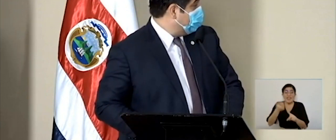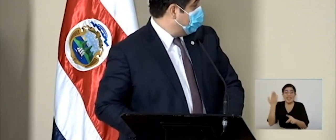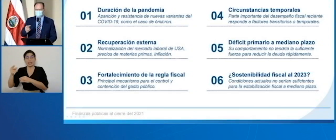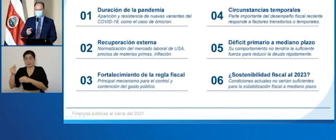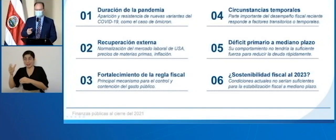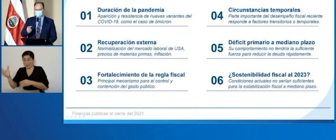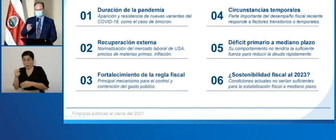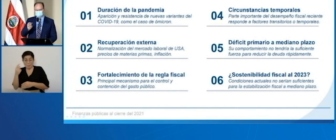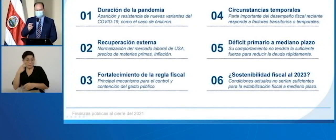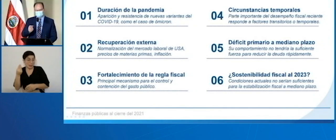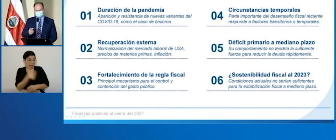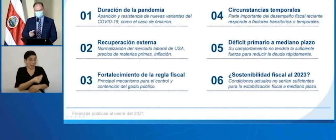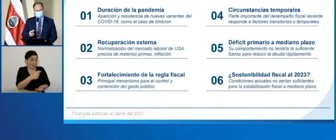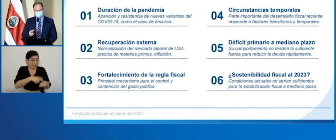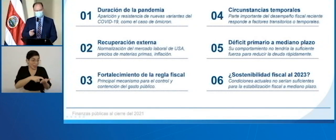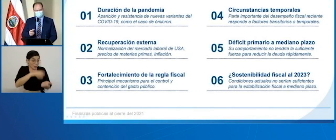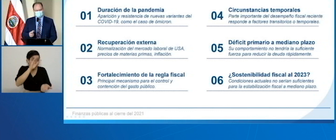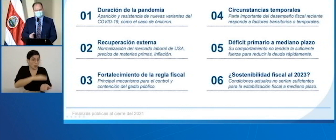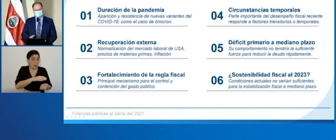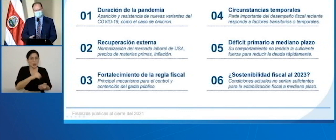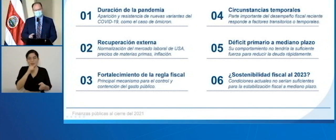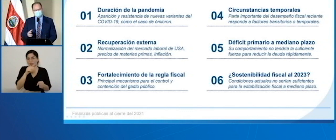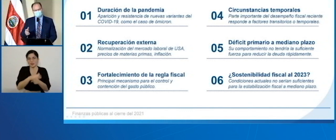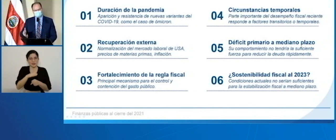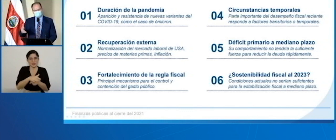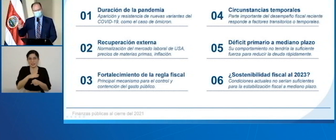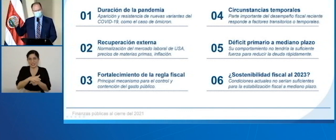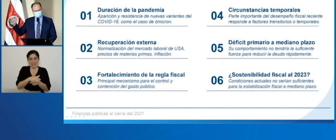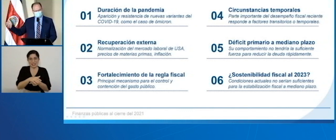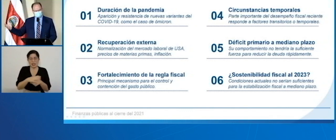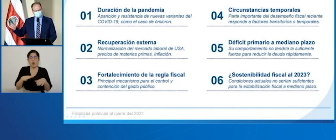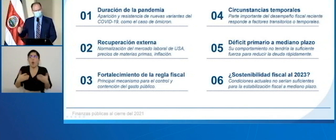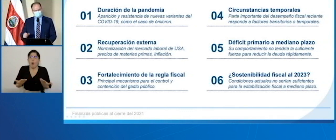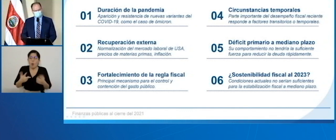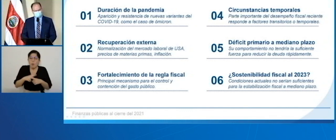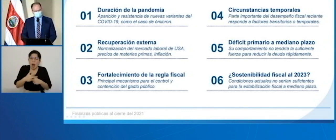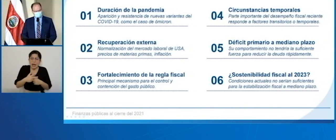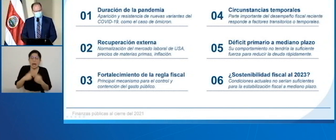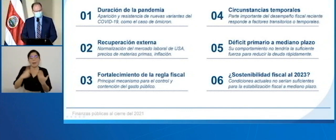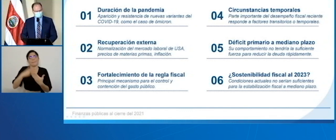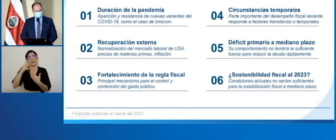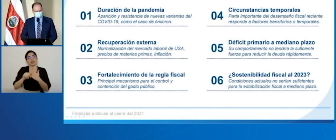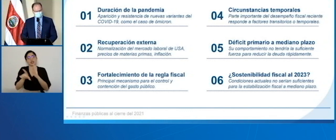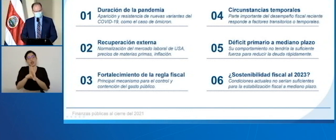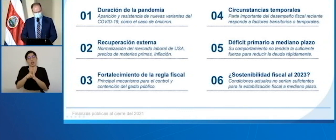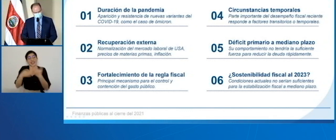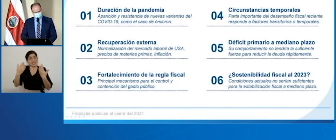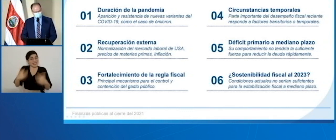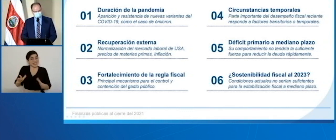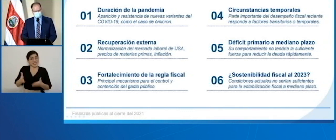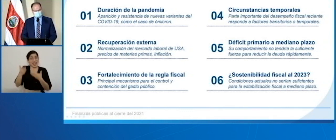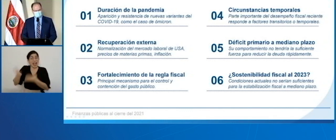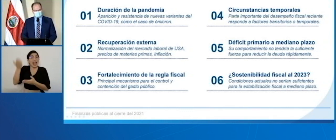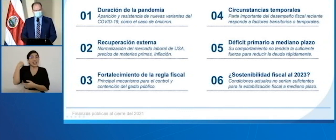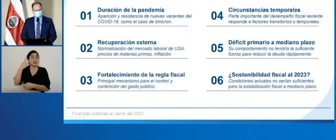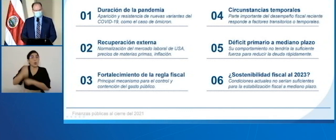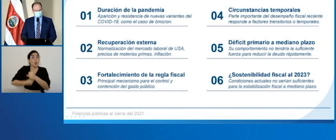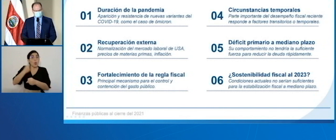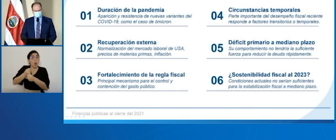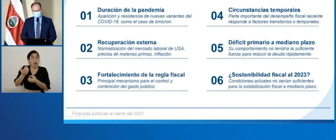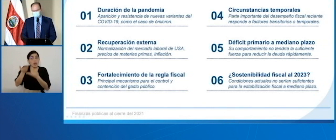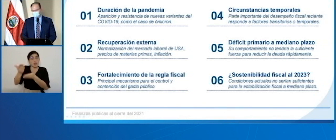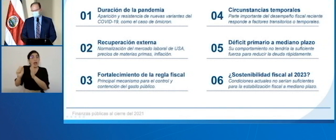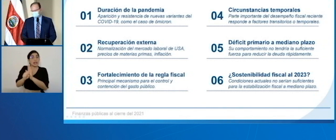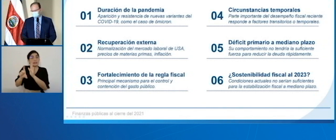2008. ¿Cómo se arregla eso? Se arregla con proyectos de ley que están en la Asamblea Legislativa desde hace un año.